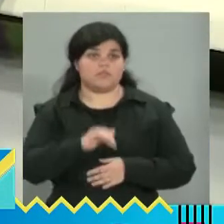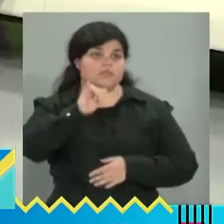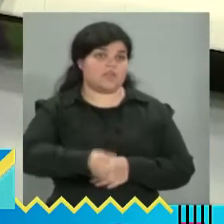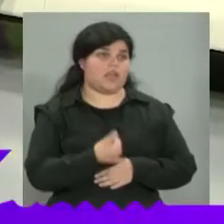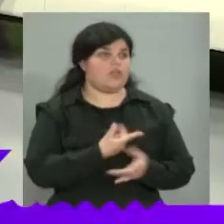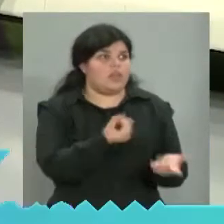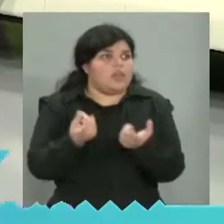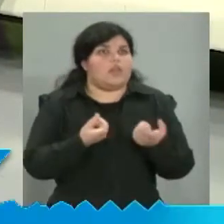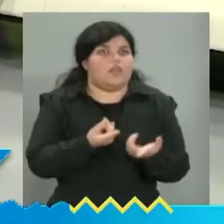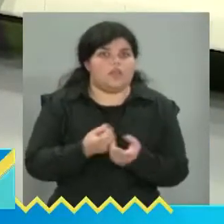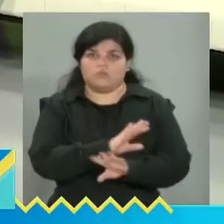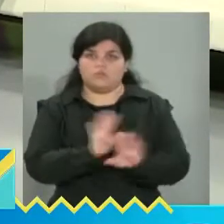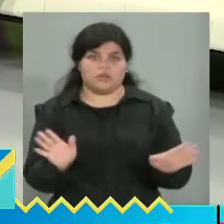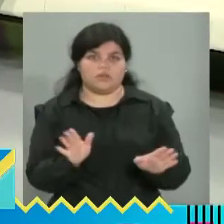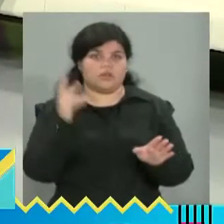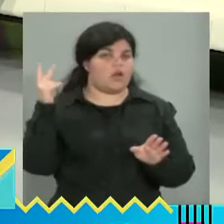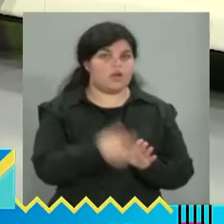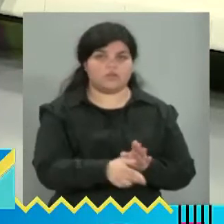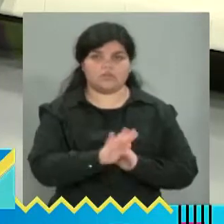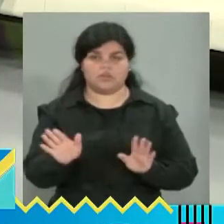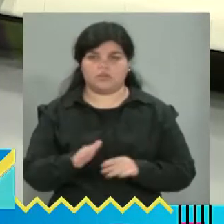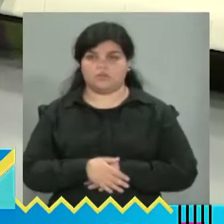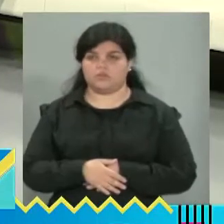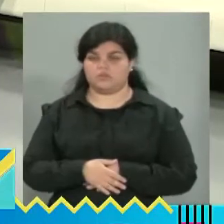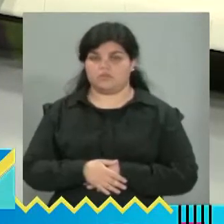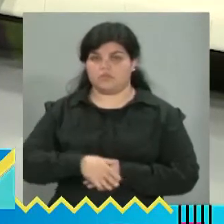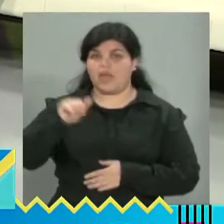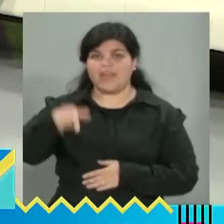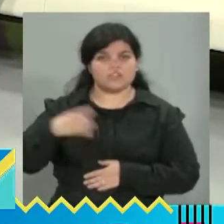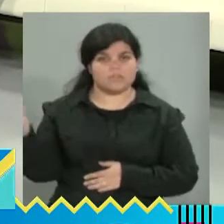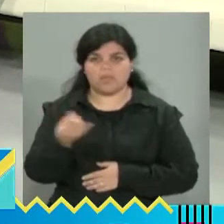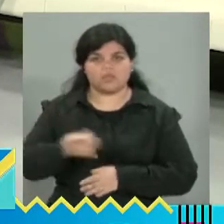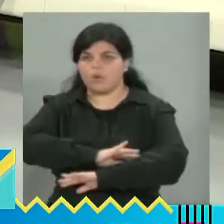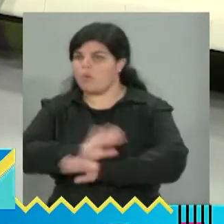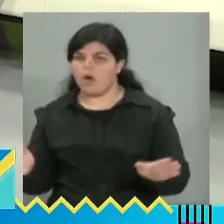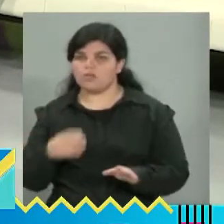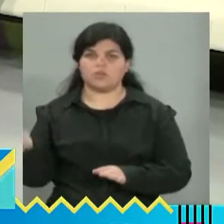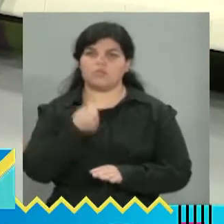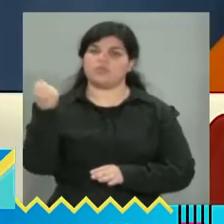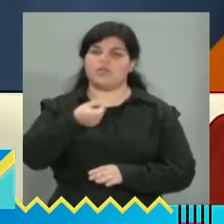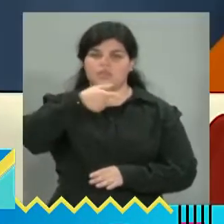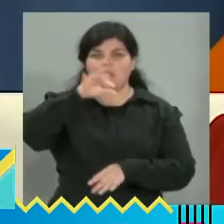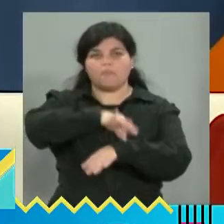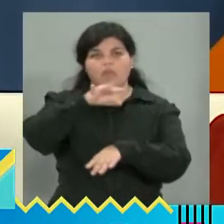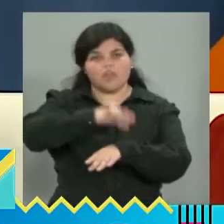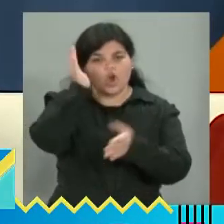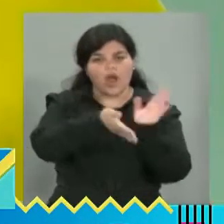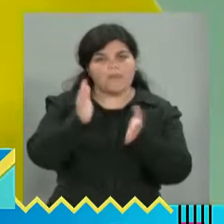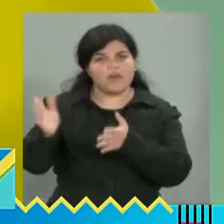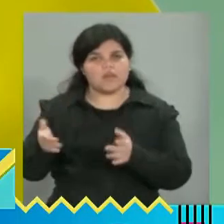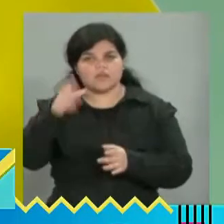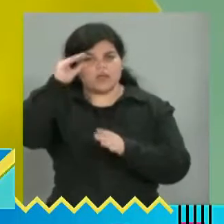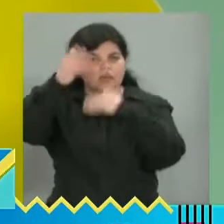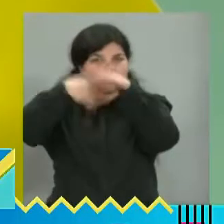estando internados. Totalmente, que es más riesgo de enfermedad. Entonces, hay que romper este mito, hay que capacitar a los médicos. Eso yo creo que esto es de no importante. capacitar